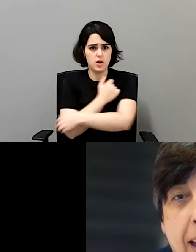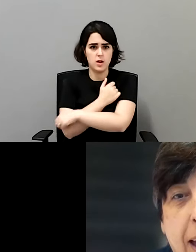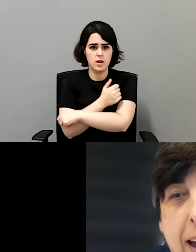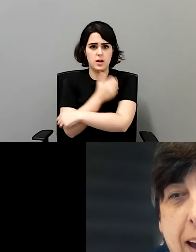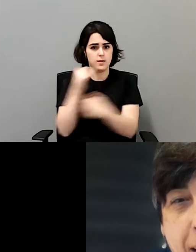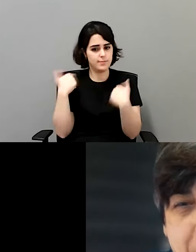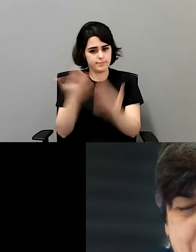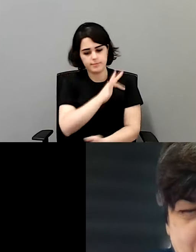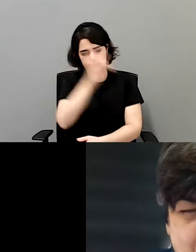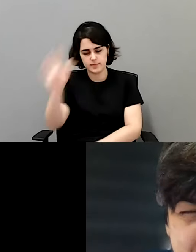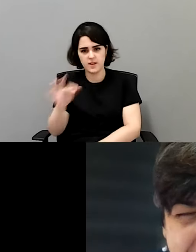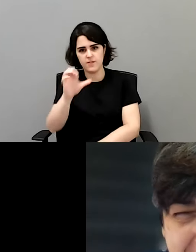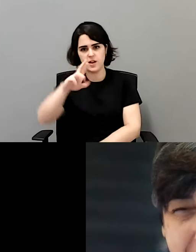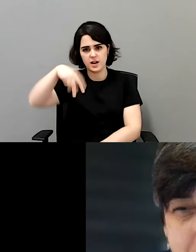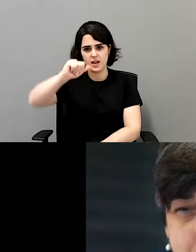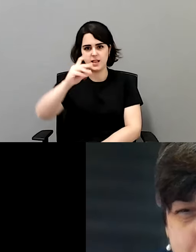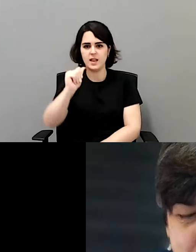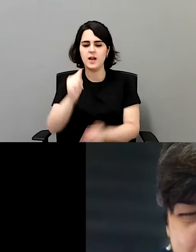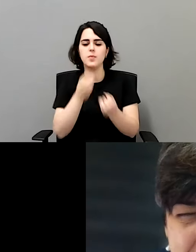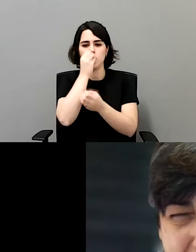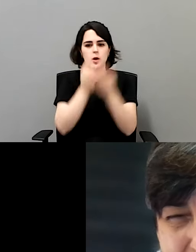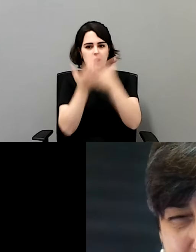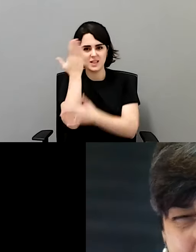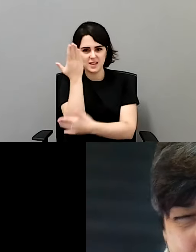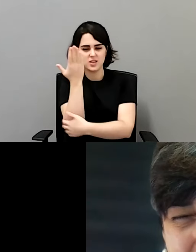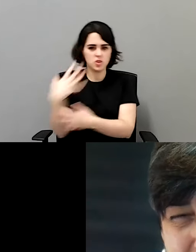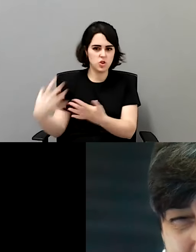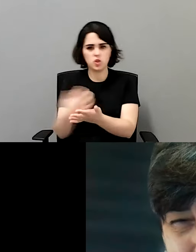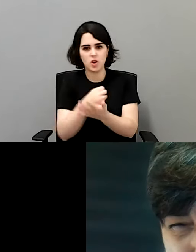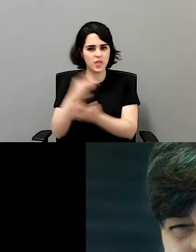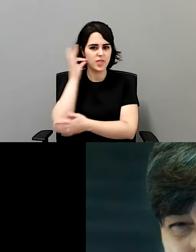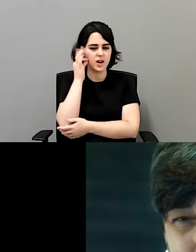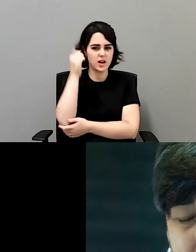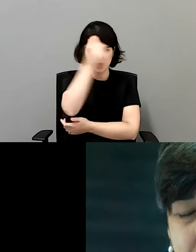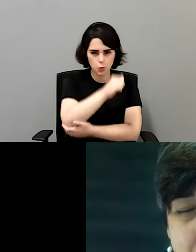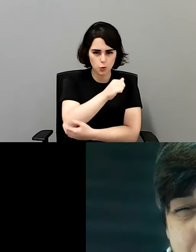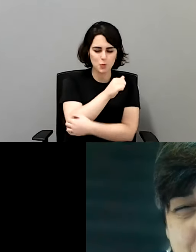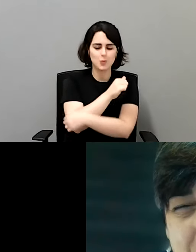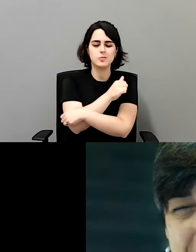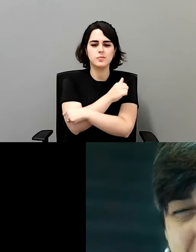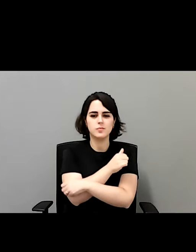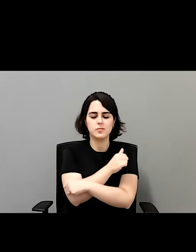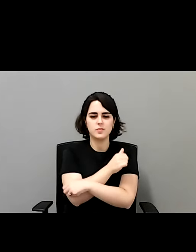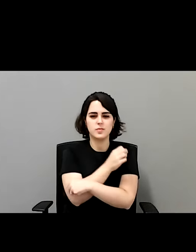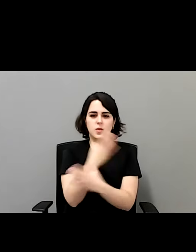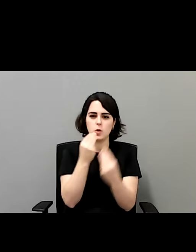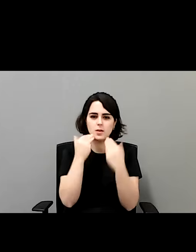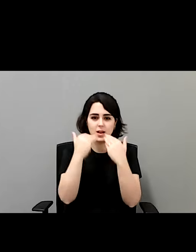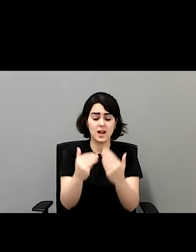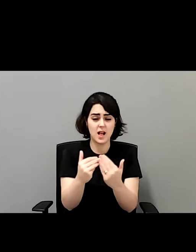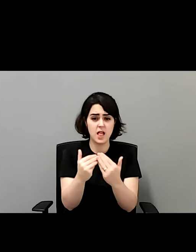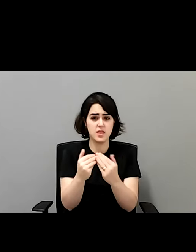Adelante, Fernanda. Buenos días a todas y a todos. Muchas gracias a